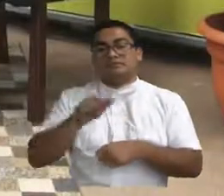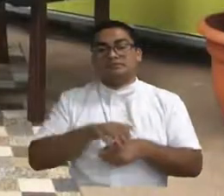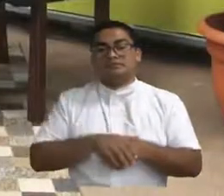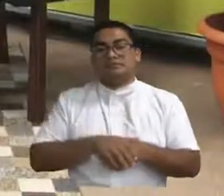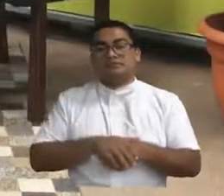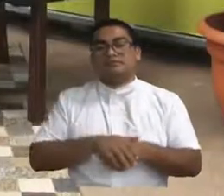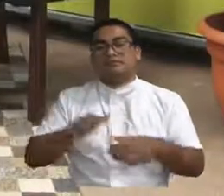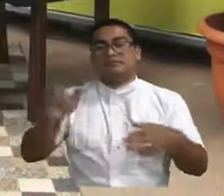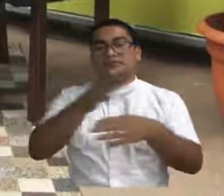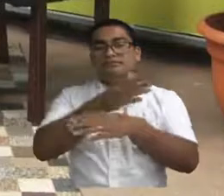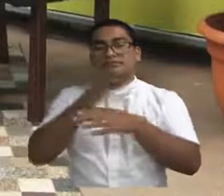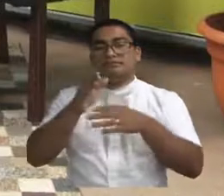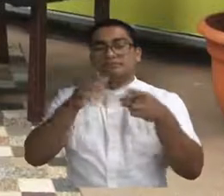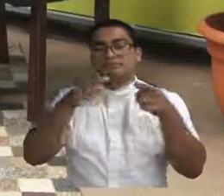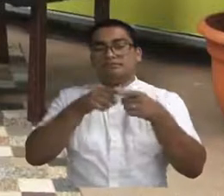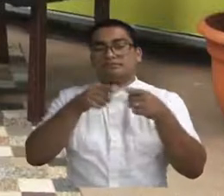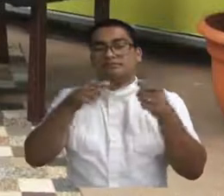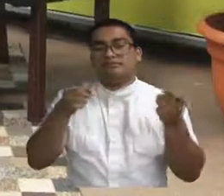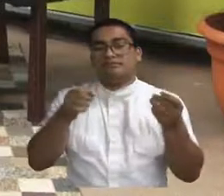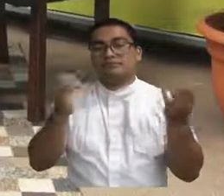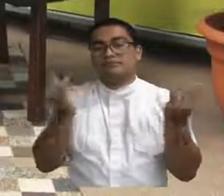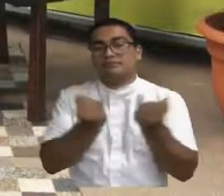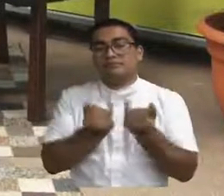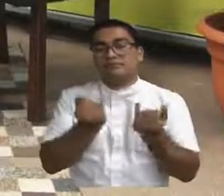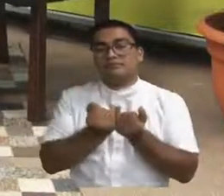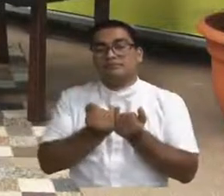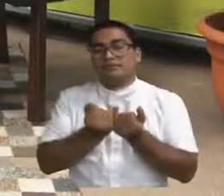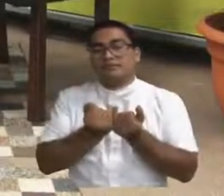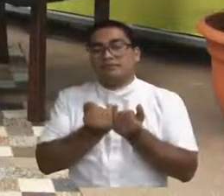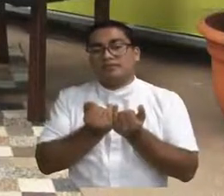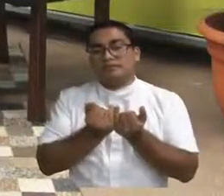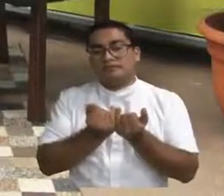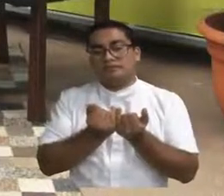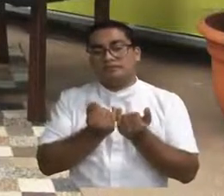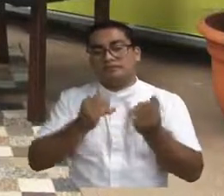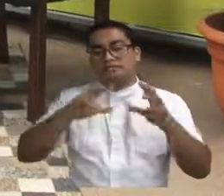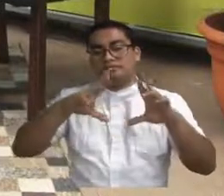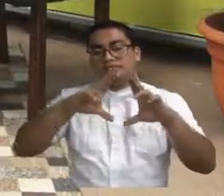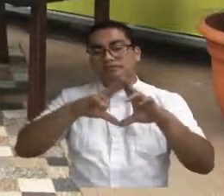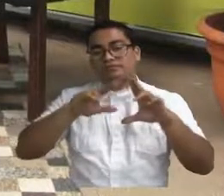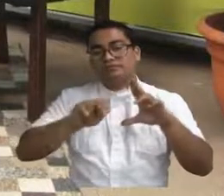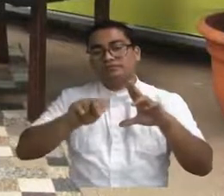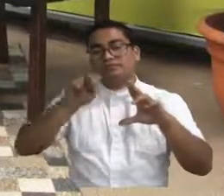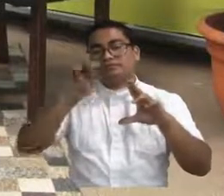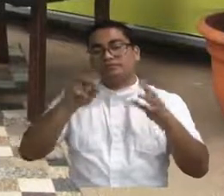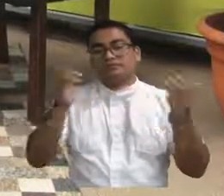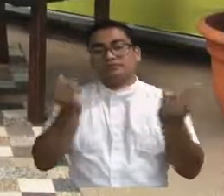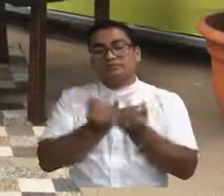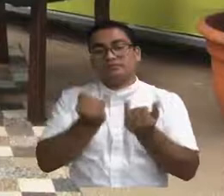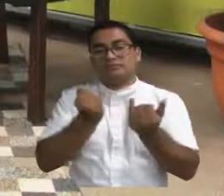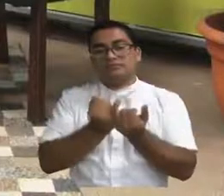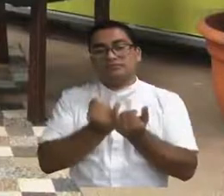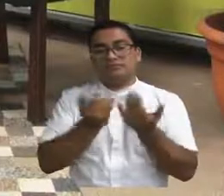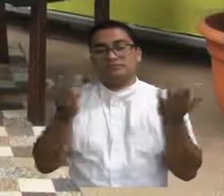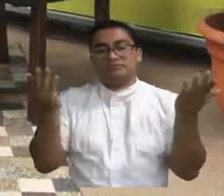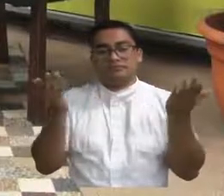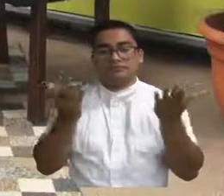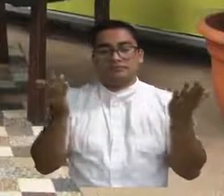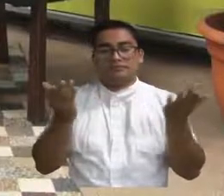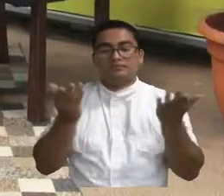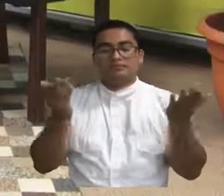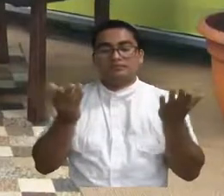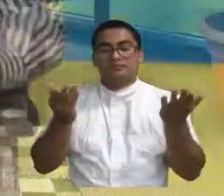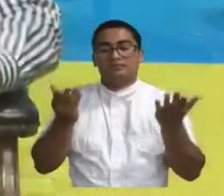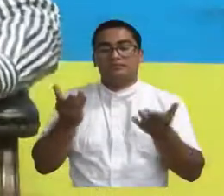En todas partes de Managua y también en la parte del norte del país, me imagino que sucede esto. Ese cambio de temperatura que usted